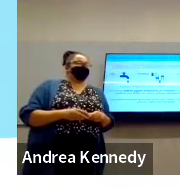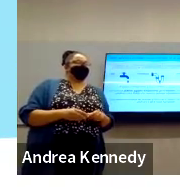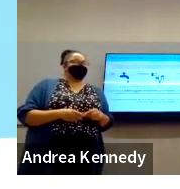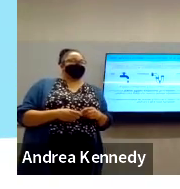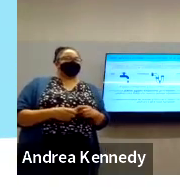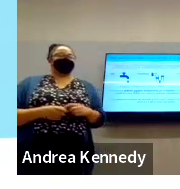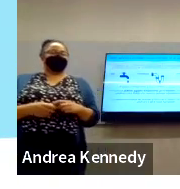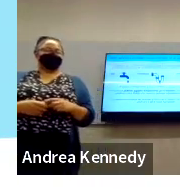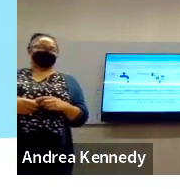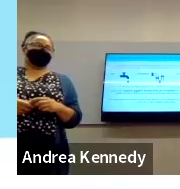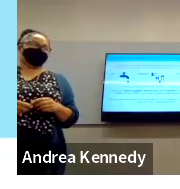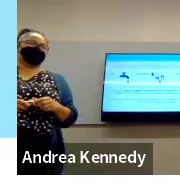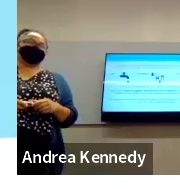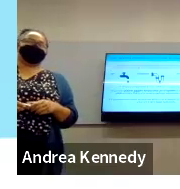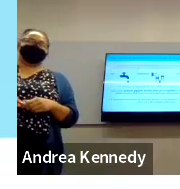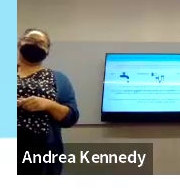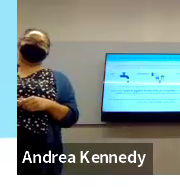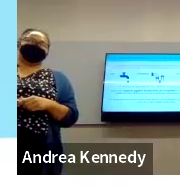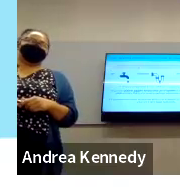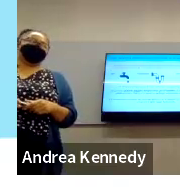es algo que esté